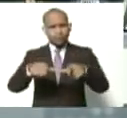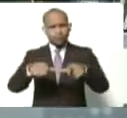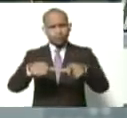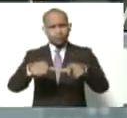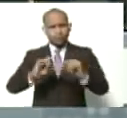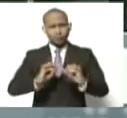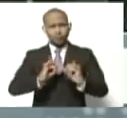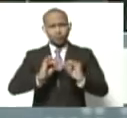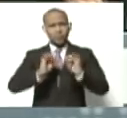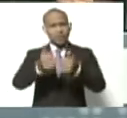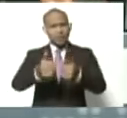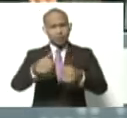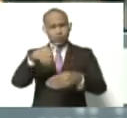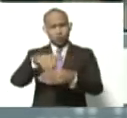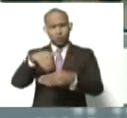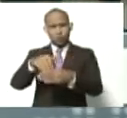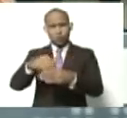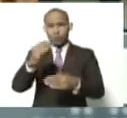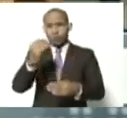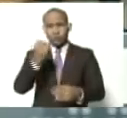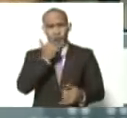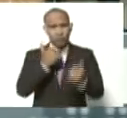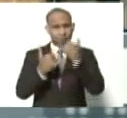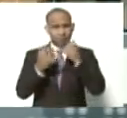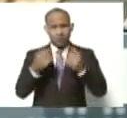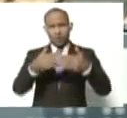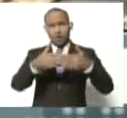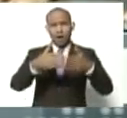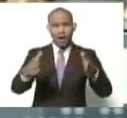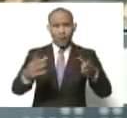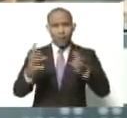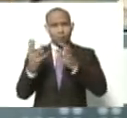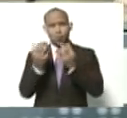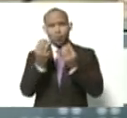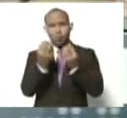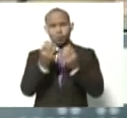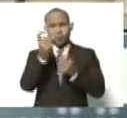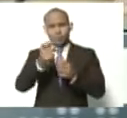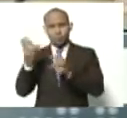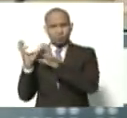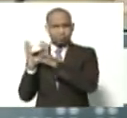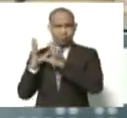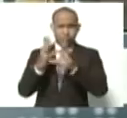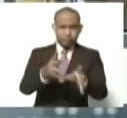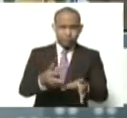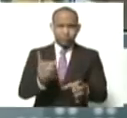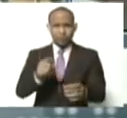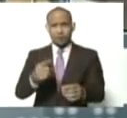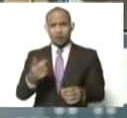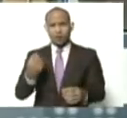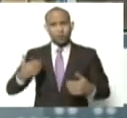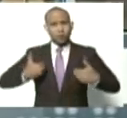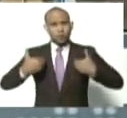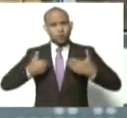Ecuador. Muchas irregularidades para abrir los centros electorales y poner a sufrir al pueblo.